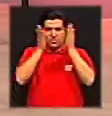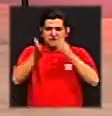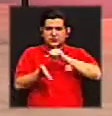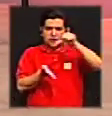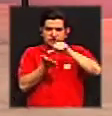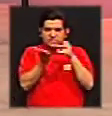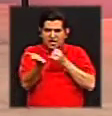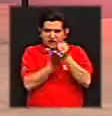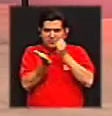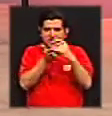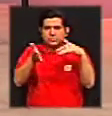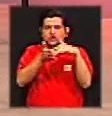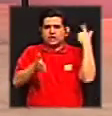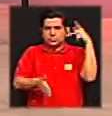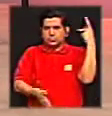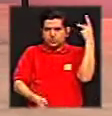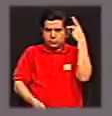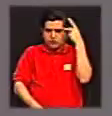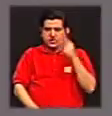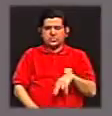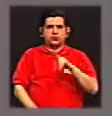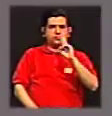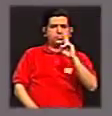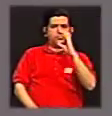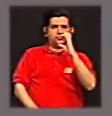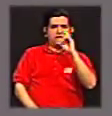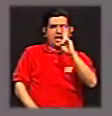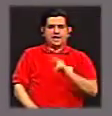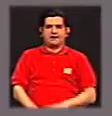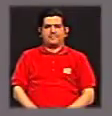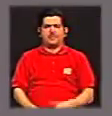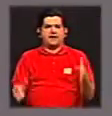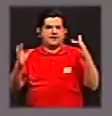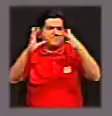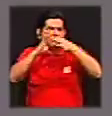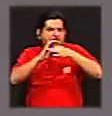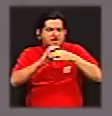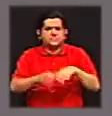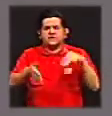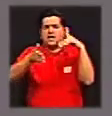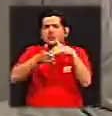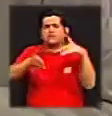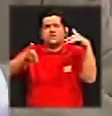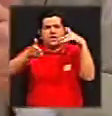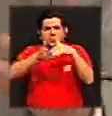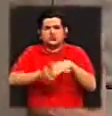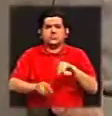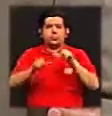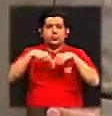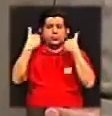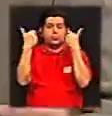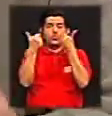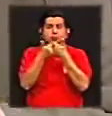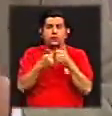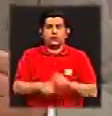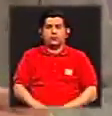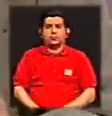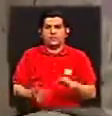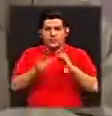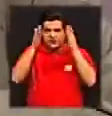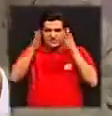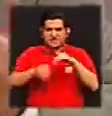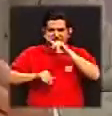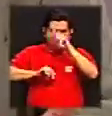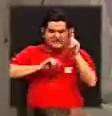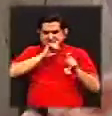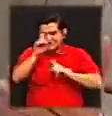Centro de Investigaciones y Estudios Políticos de la Universidad de Costa Rica, acerca del estudio que un grupo de académicos,